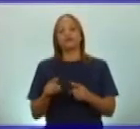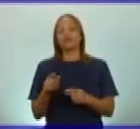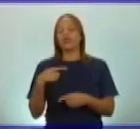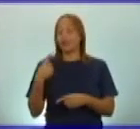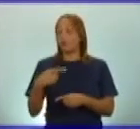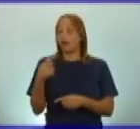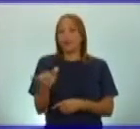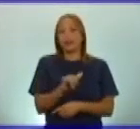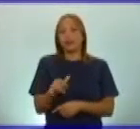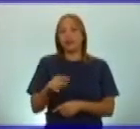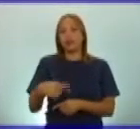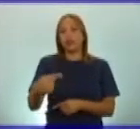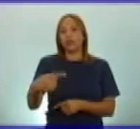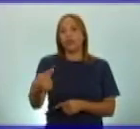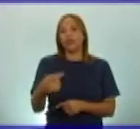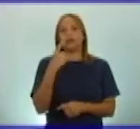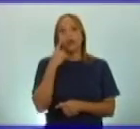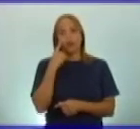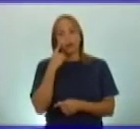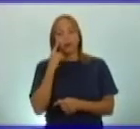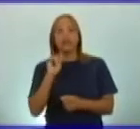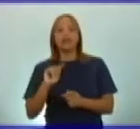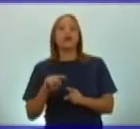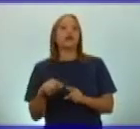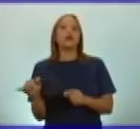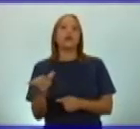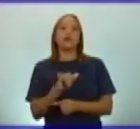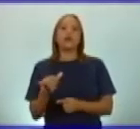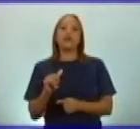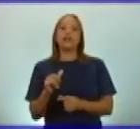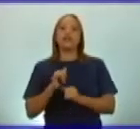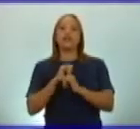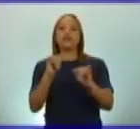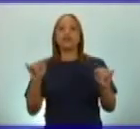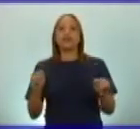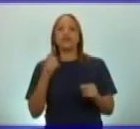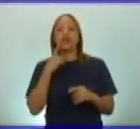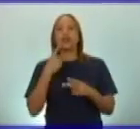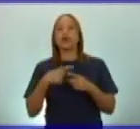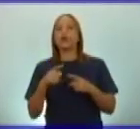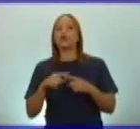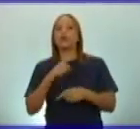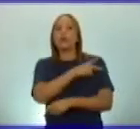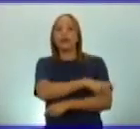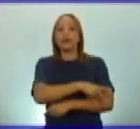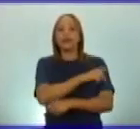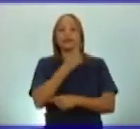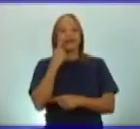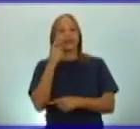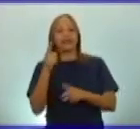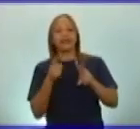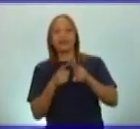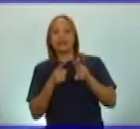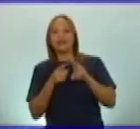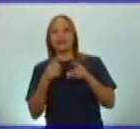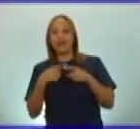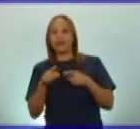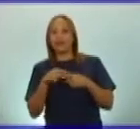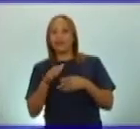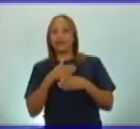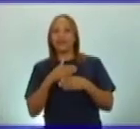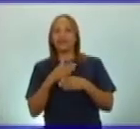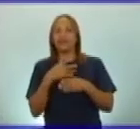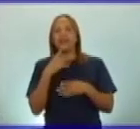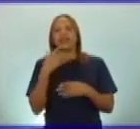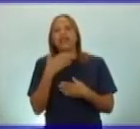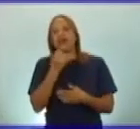días. Ustedes verán, y lo pueden seguir incluso en las diferentes noticias, cuando hay crisis en diferentes países, sobre todo países capitalistas, ¿quiénes son los